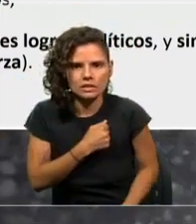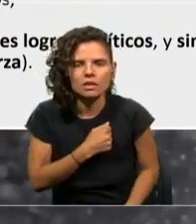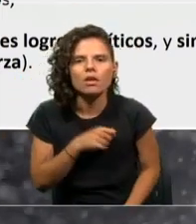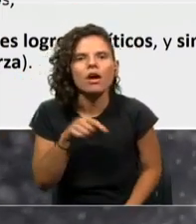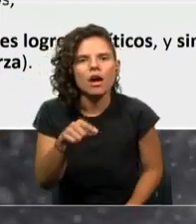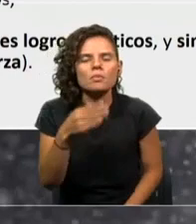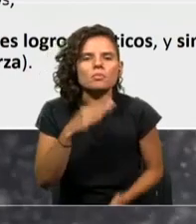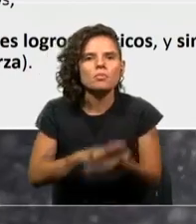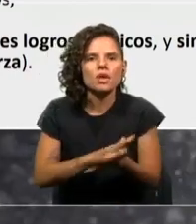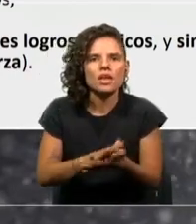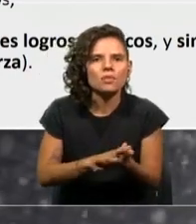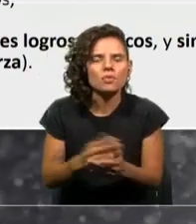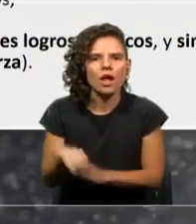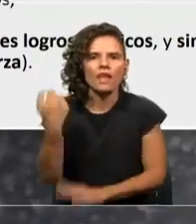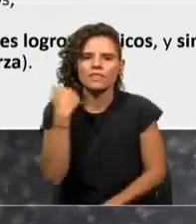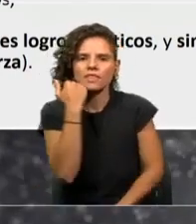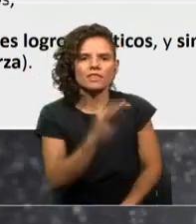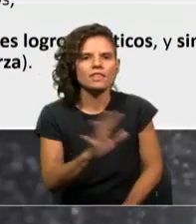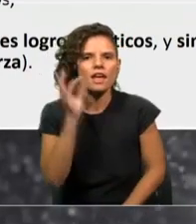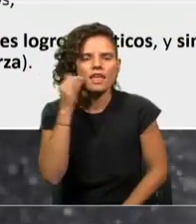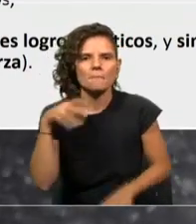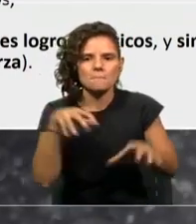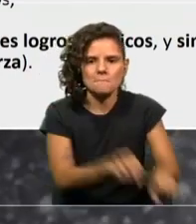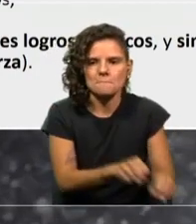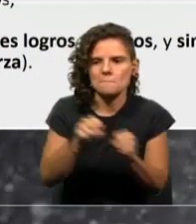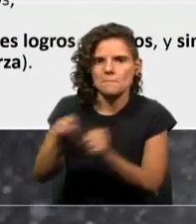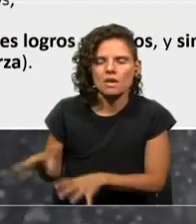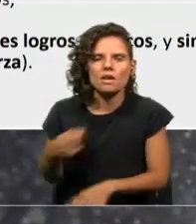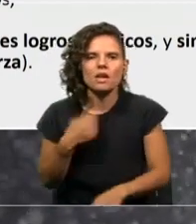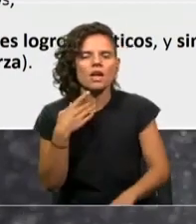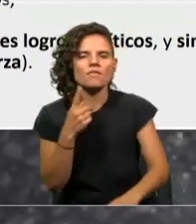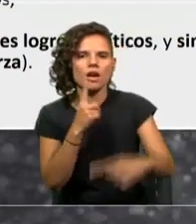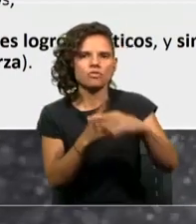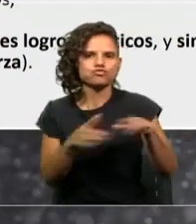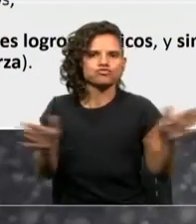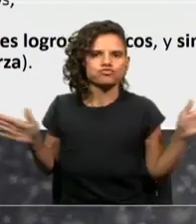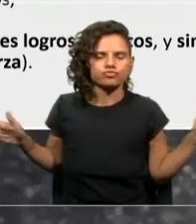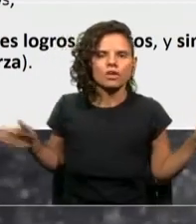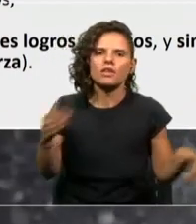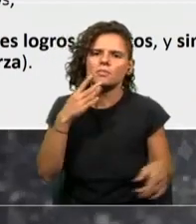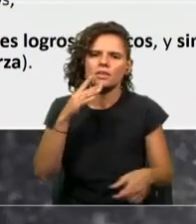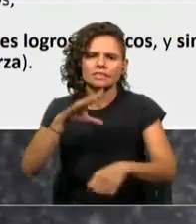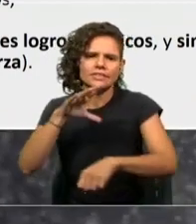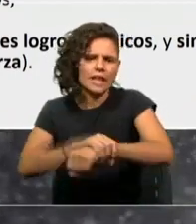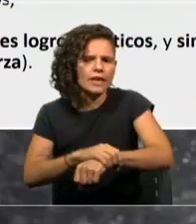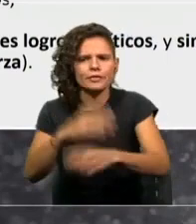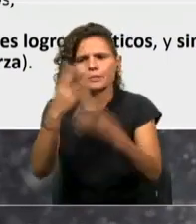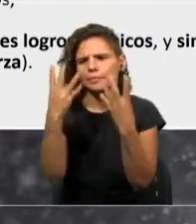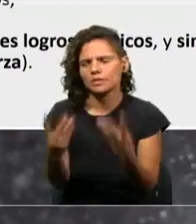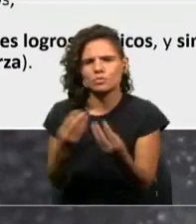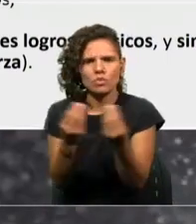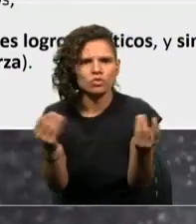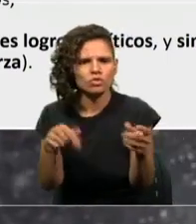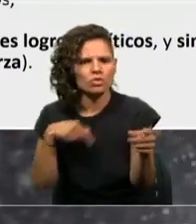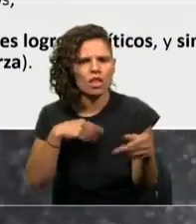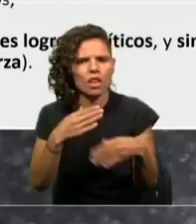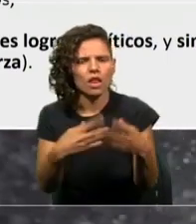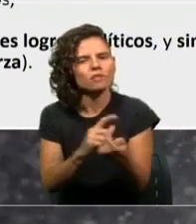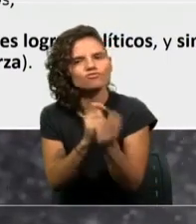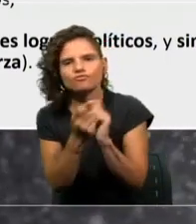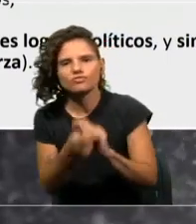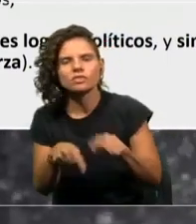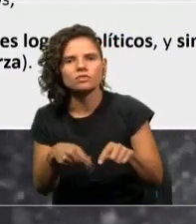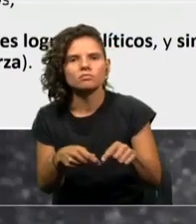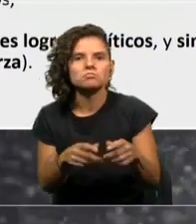ejemplo, abolir el rapto de niñas, abolir la crucifixión, limitar el trato a los esclavos y presos, etc. Fue un enorme cambio que también siguió el mismo